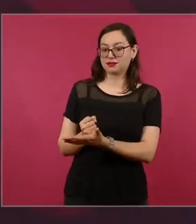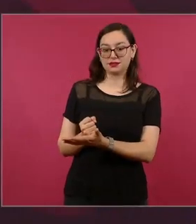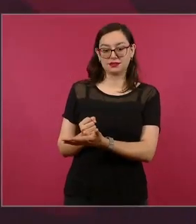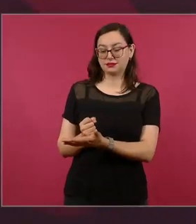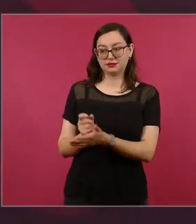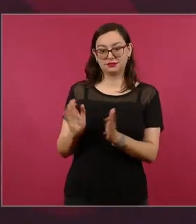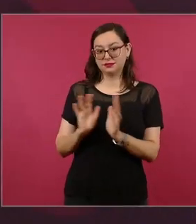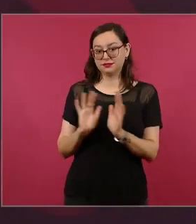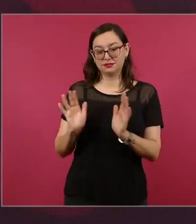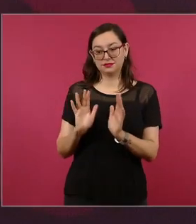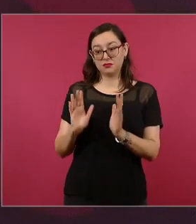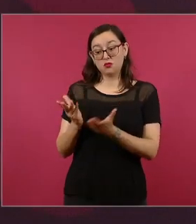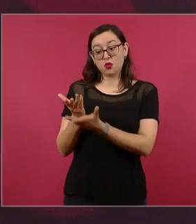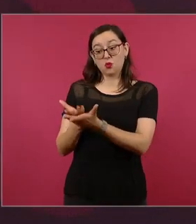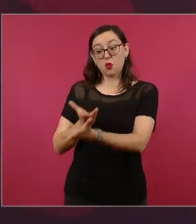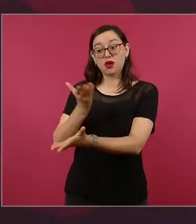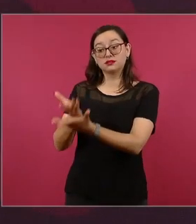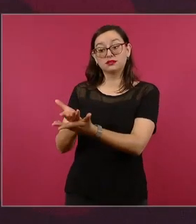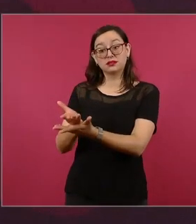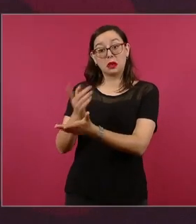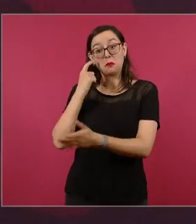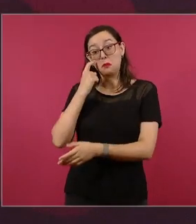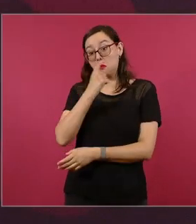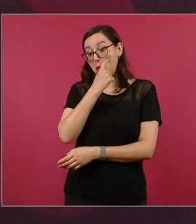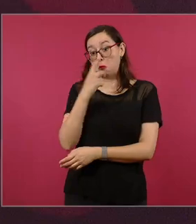Nosotros les hicimos la propuesta. A ver,